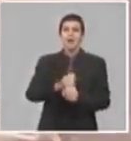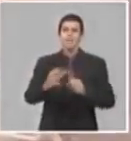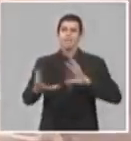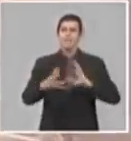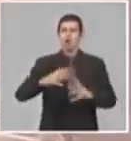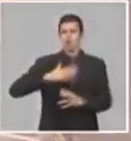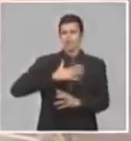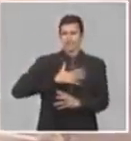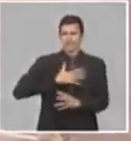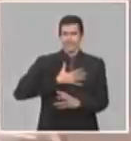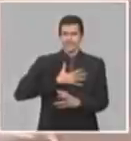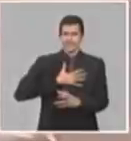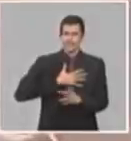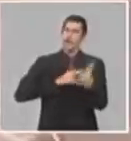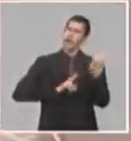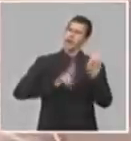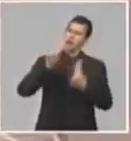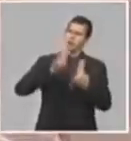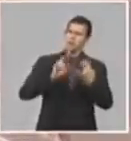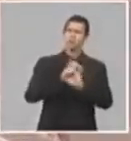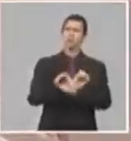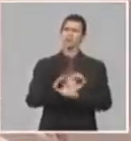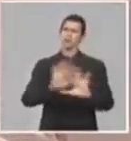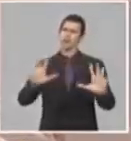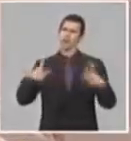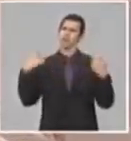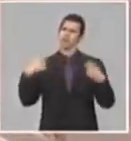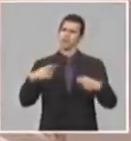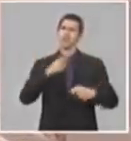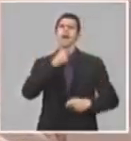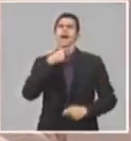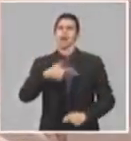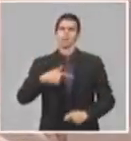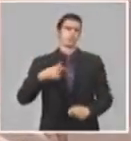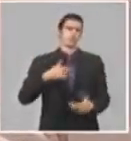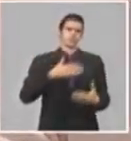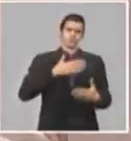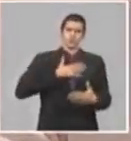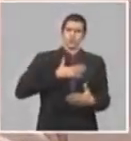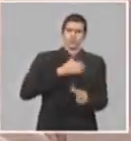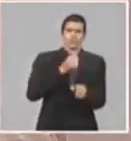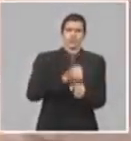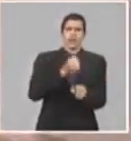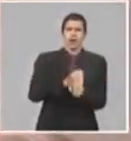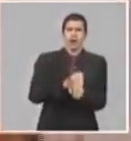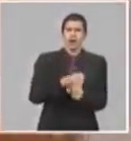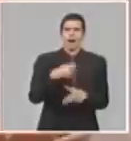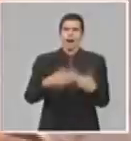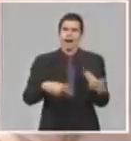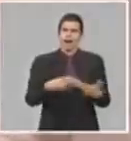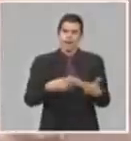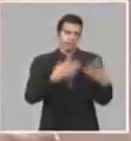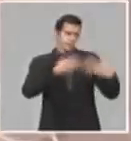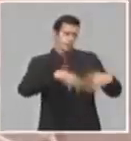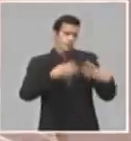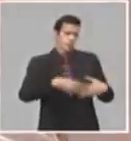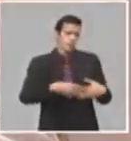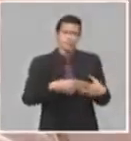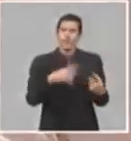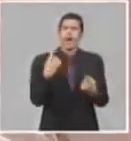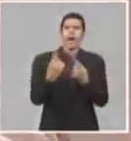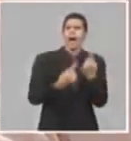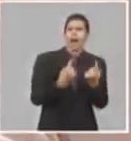exportación o el proveedor que nos va a vender lo que vamos a importar para acá. Todo sobre la base de